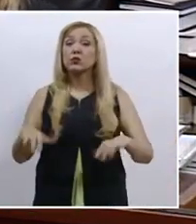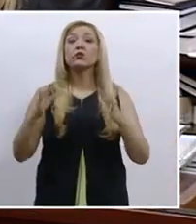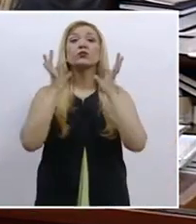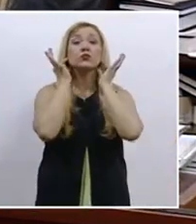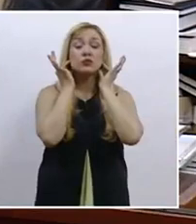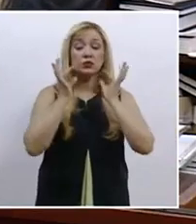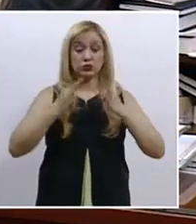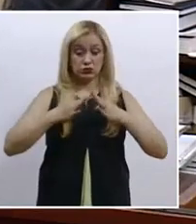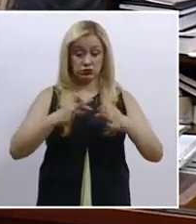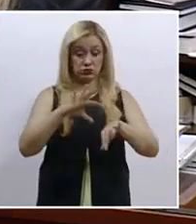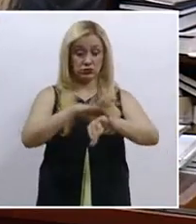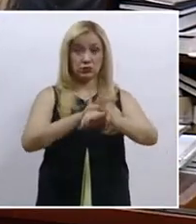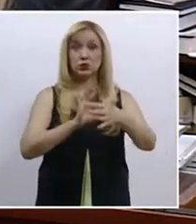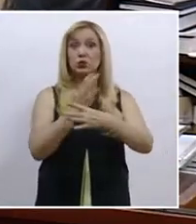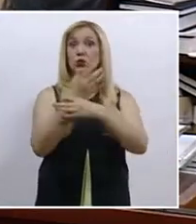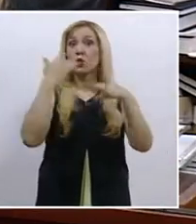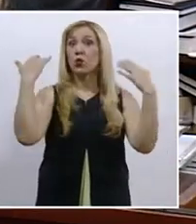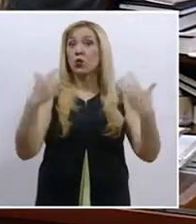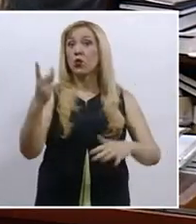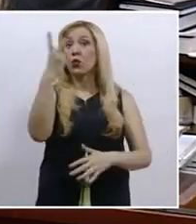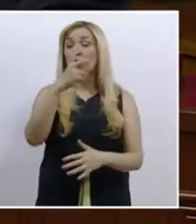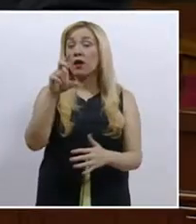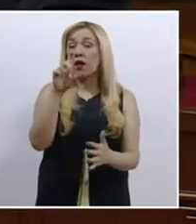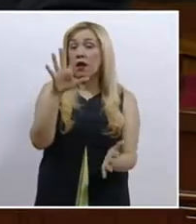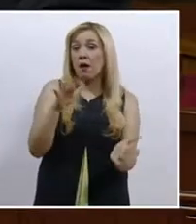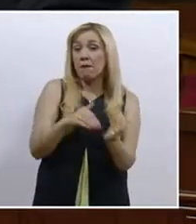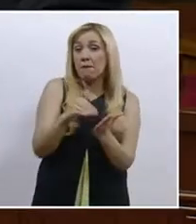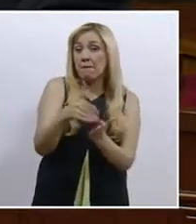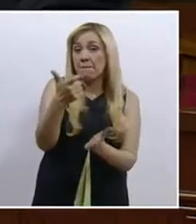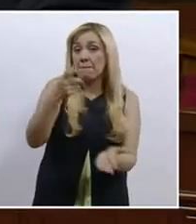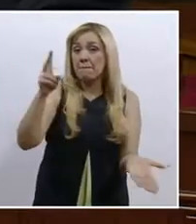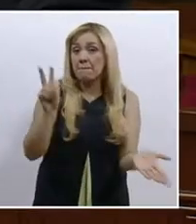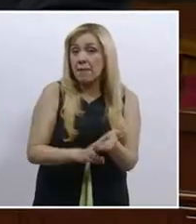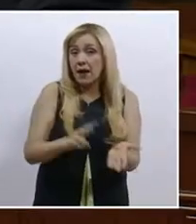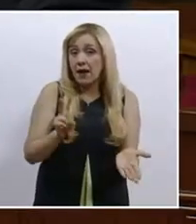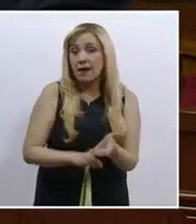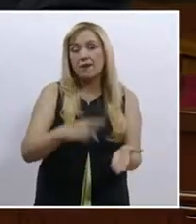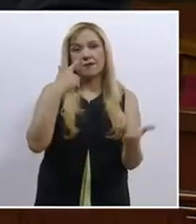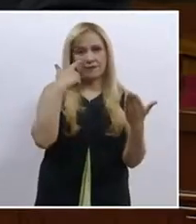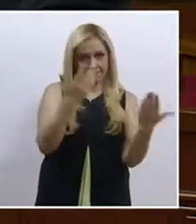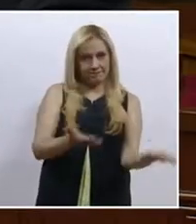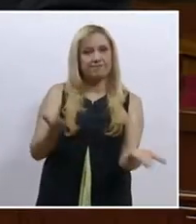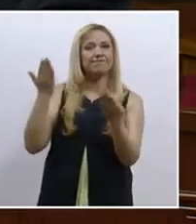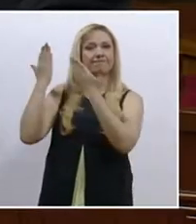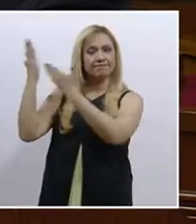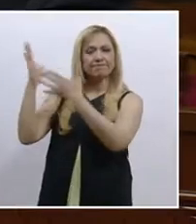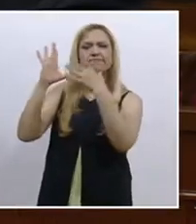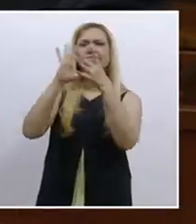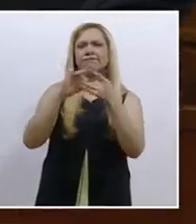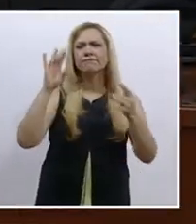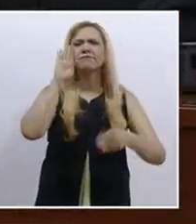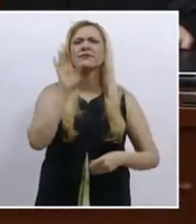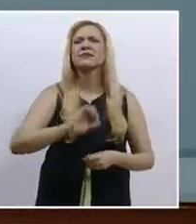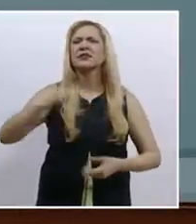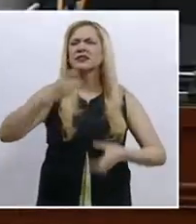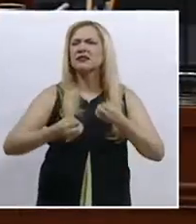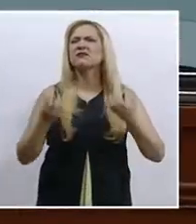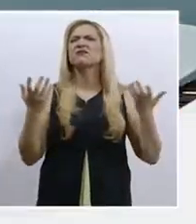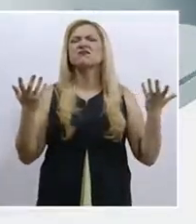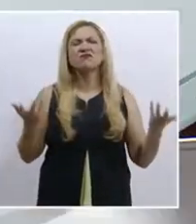por un valor superior a 235 millones de pesos. Vamos a escuchar parte de lo que dijo el ministro ponente.